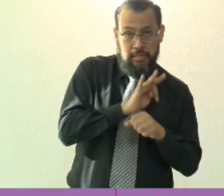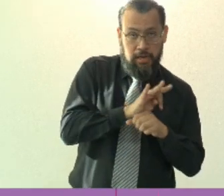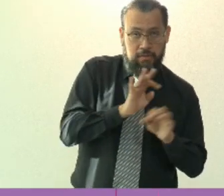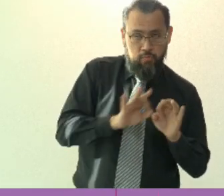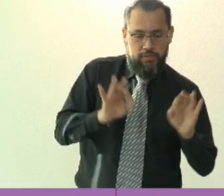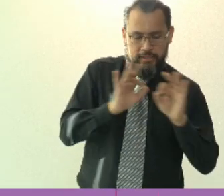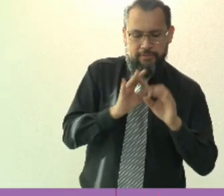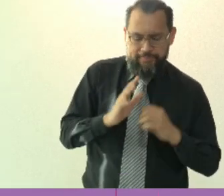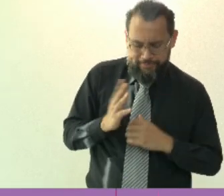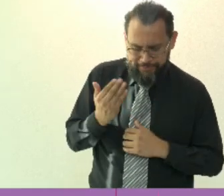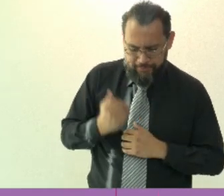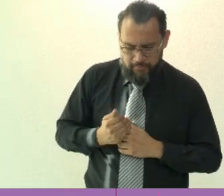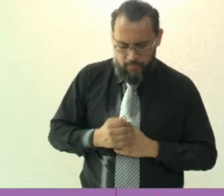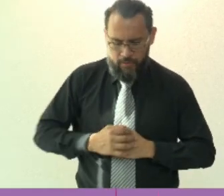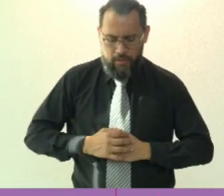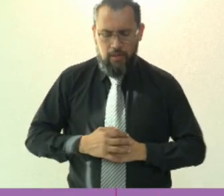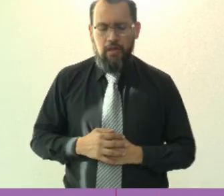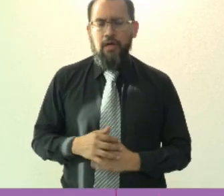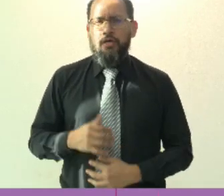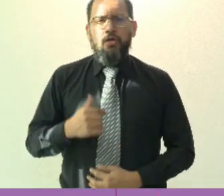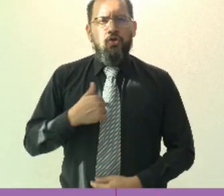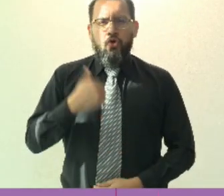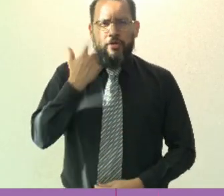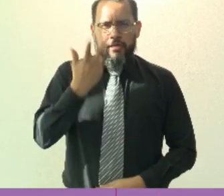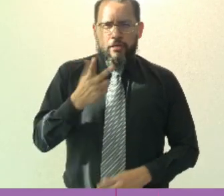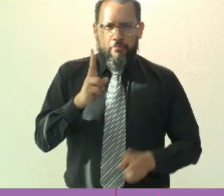importantes. Quiero abordar